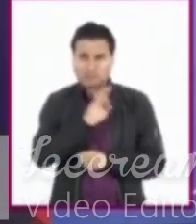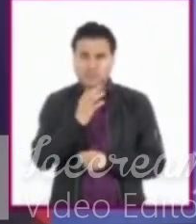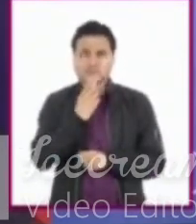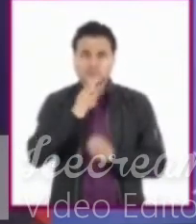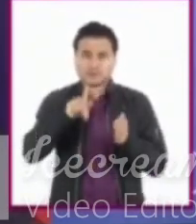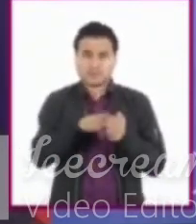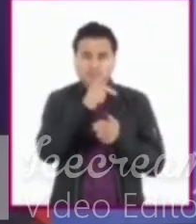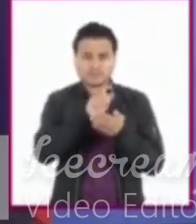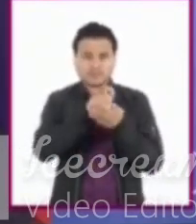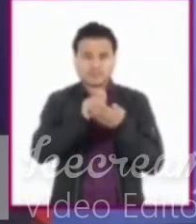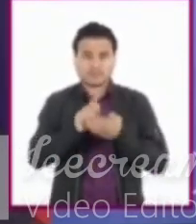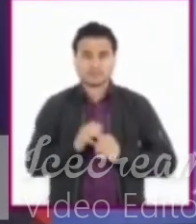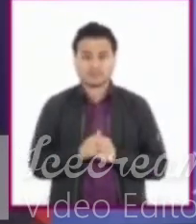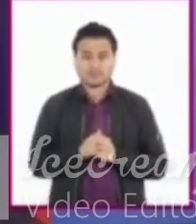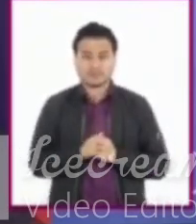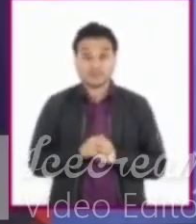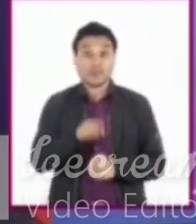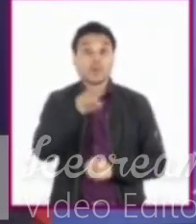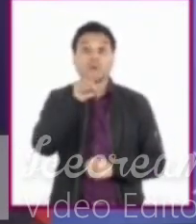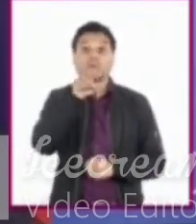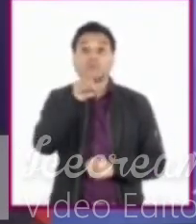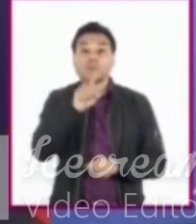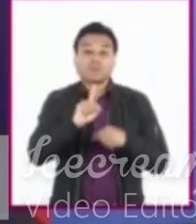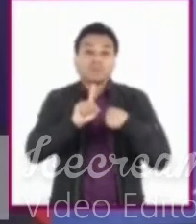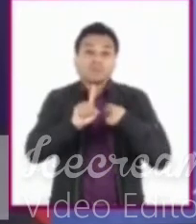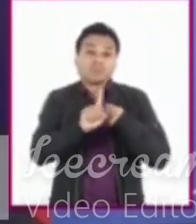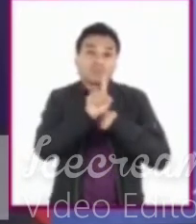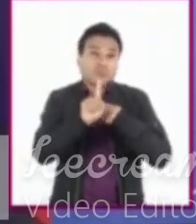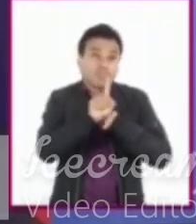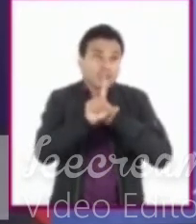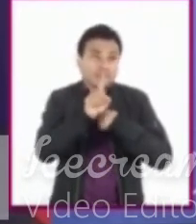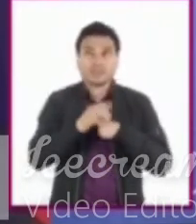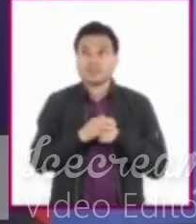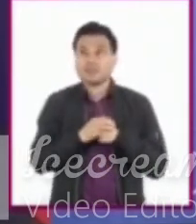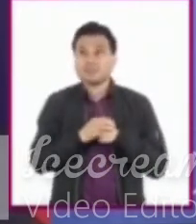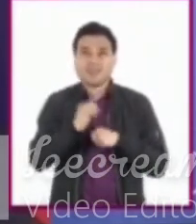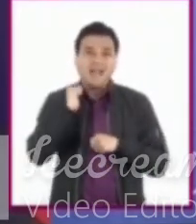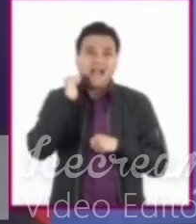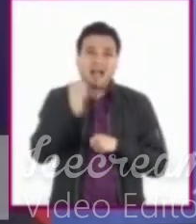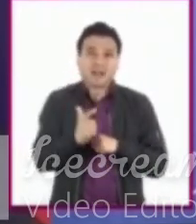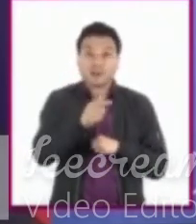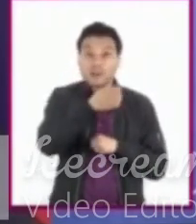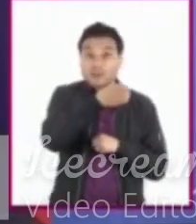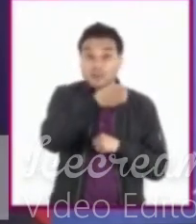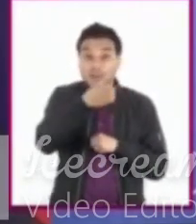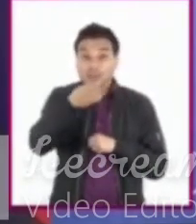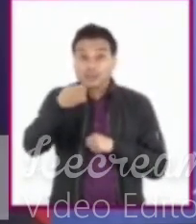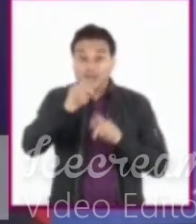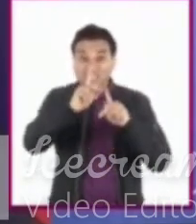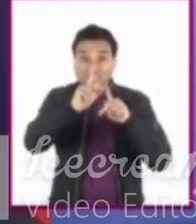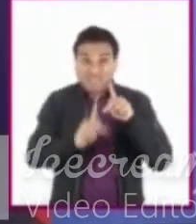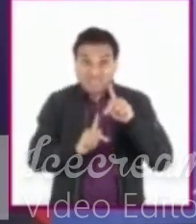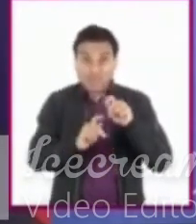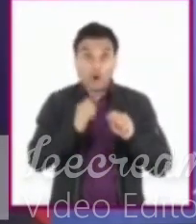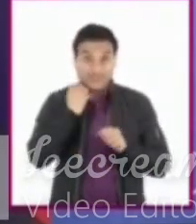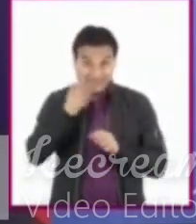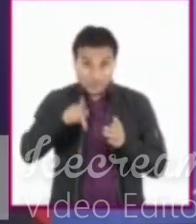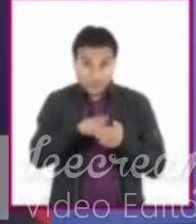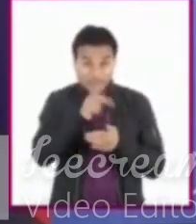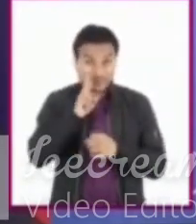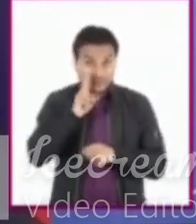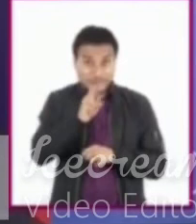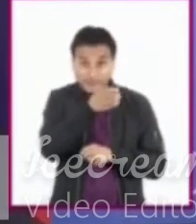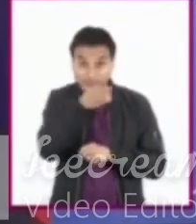algún problema técnico o circunstancia ajena no pudieras ver completo el programa o incluso quisieras volver a verlo,